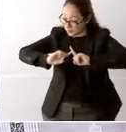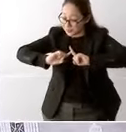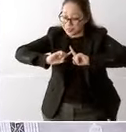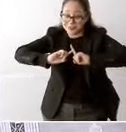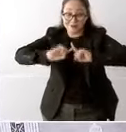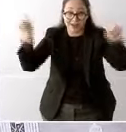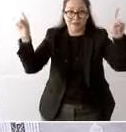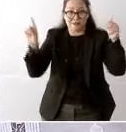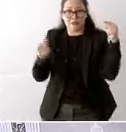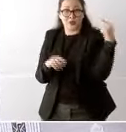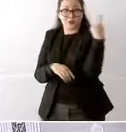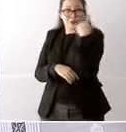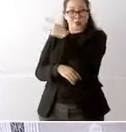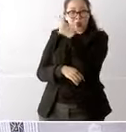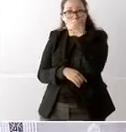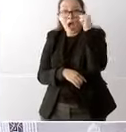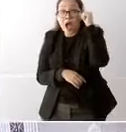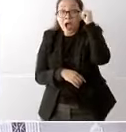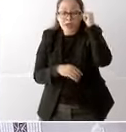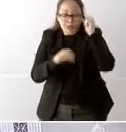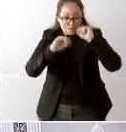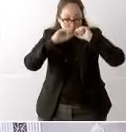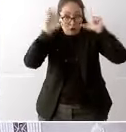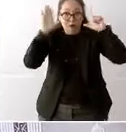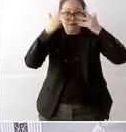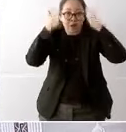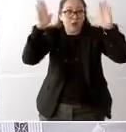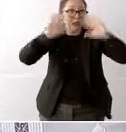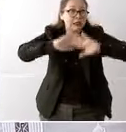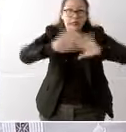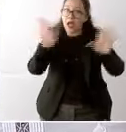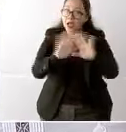esa región, sobre todo China,